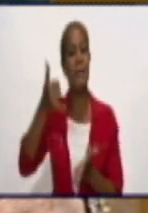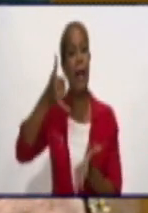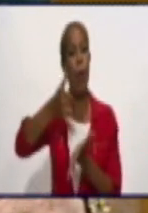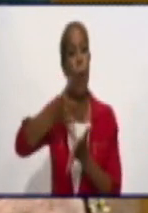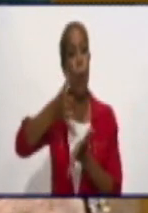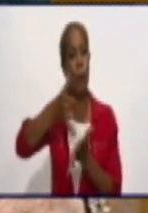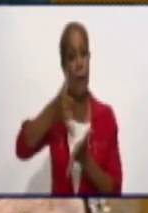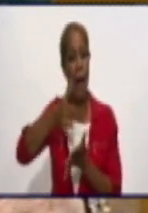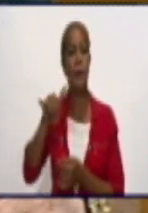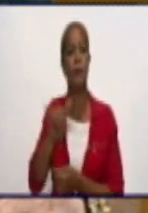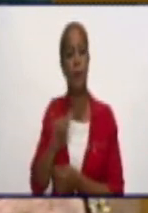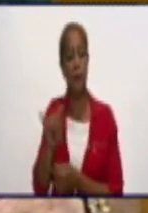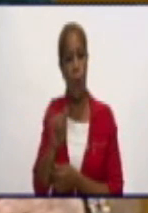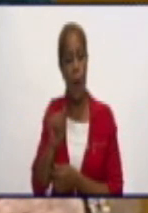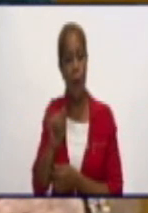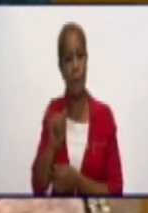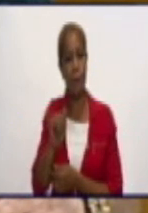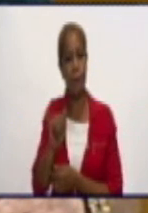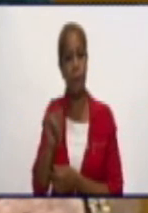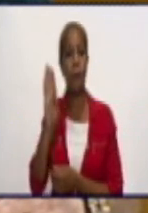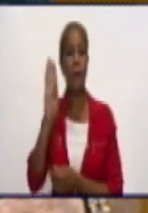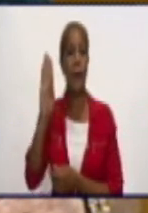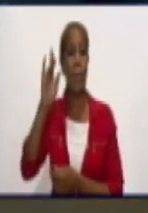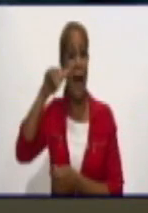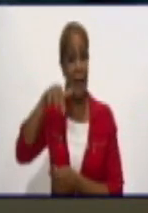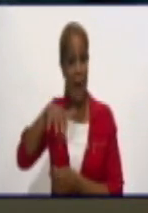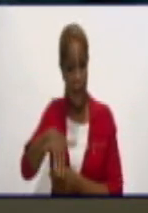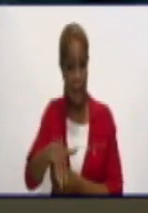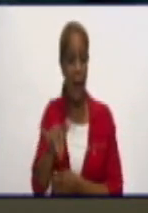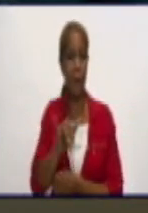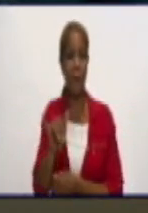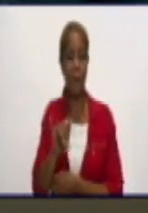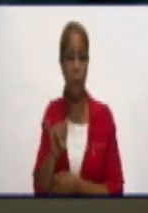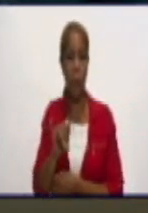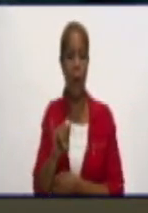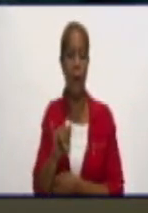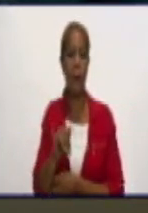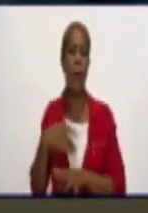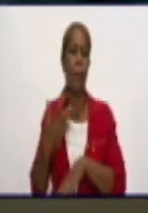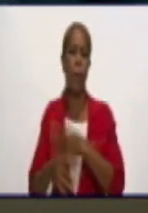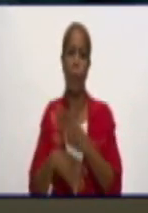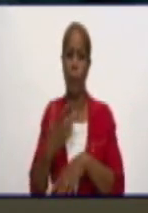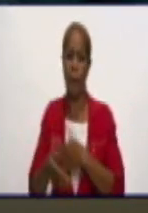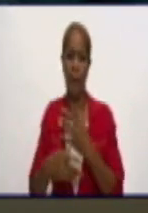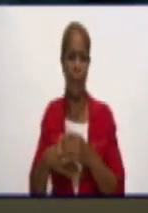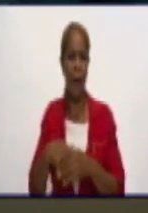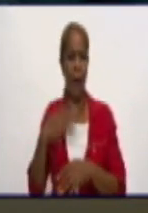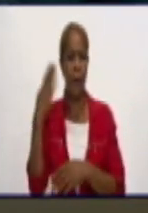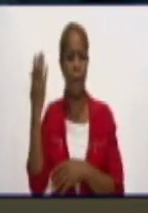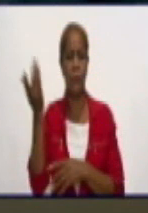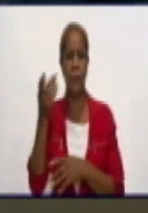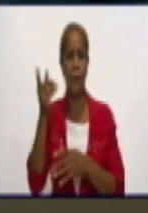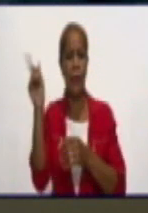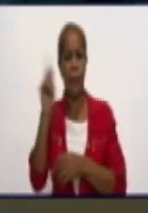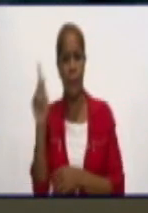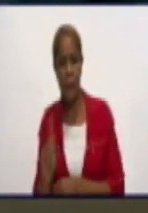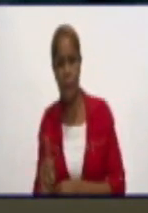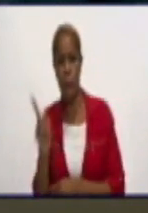Sabanilla y Barranca, también en horas de la tarde provocada por ramas en los árboles, por tormentas, vientos y rayos, también hubo